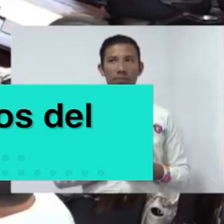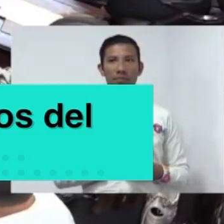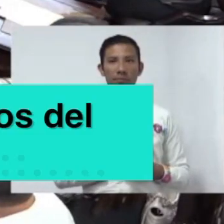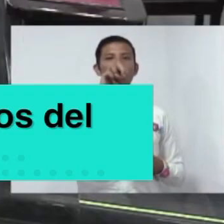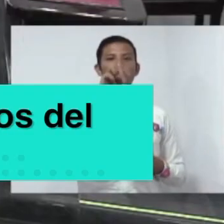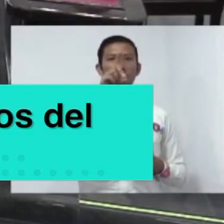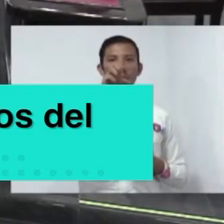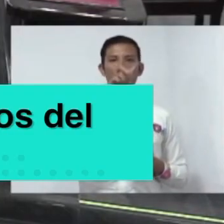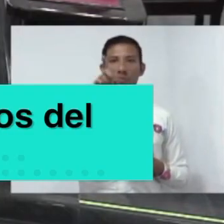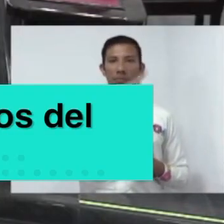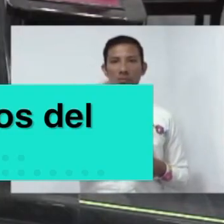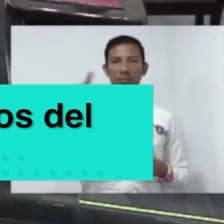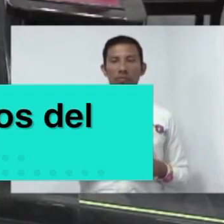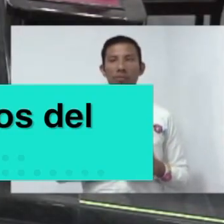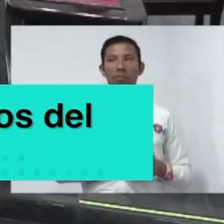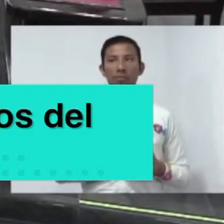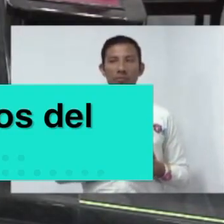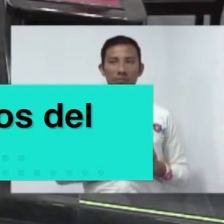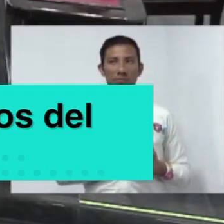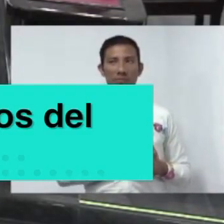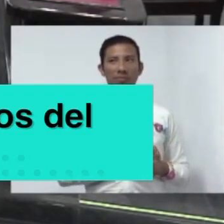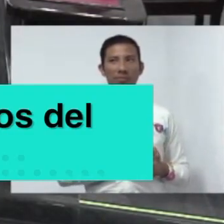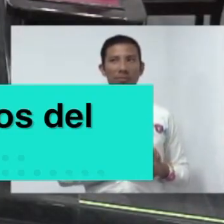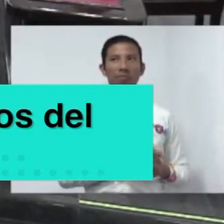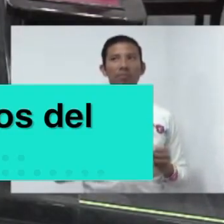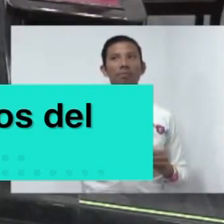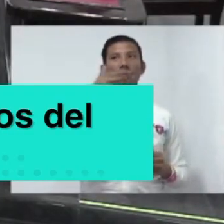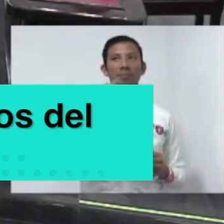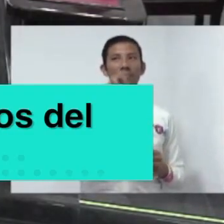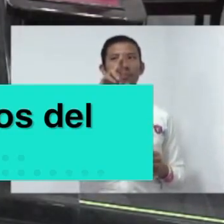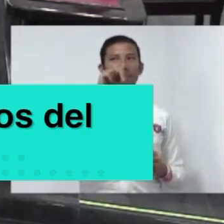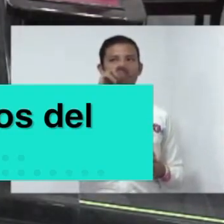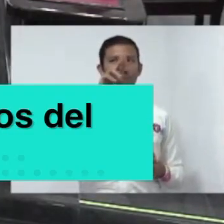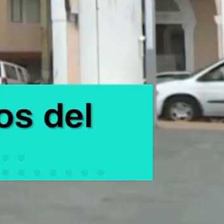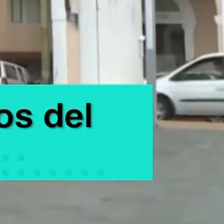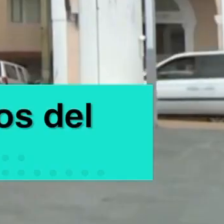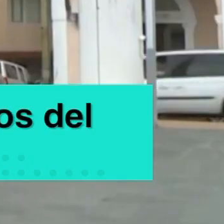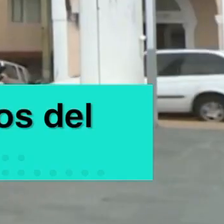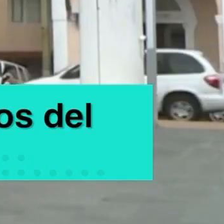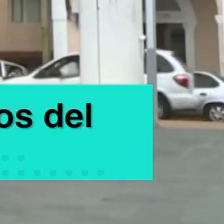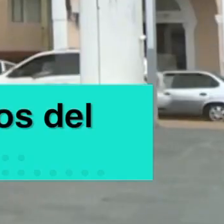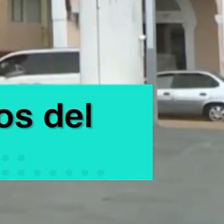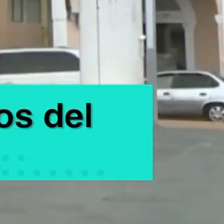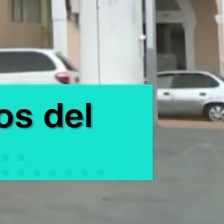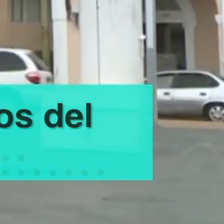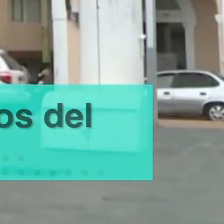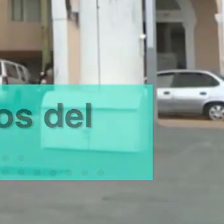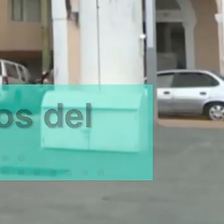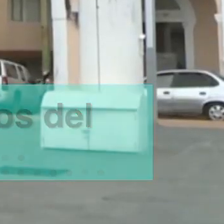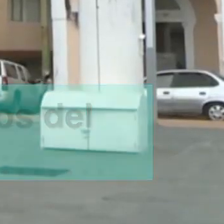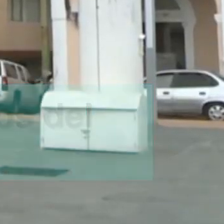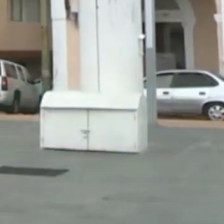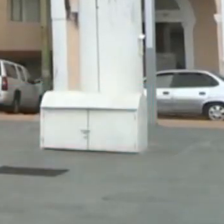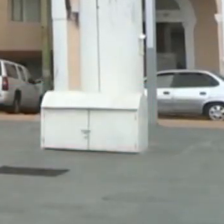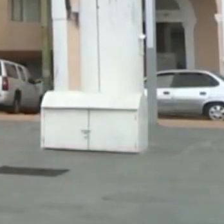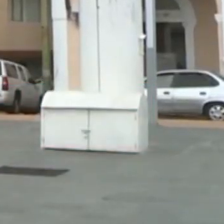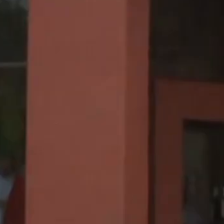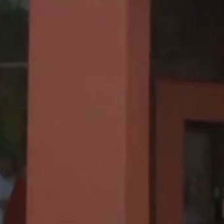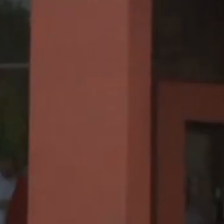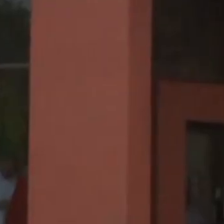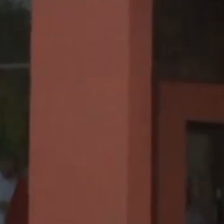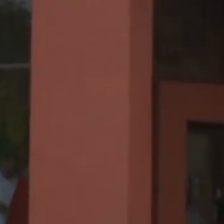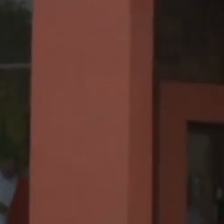el gobernador Javier May Rodríguez para ocupar el Tribunal Superior de Justicia está conformada por Marta Eugenia